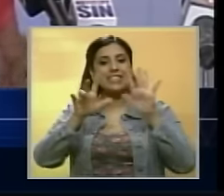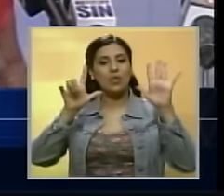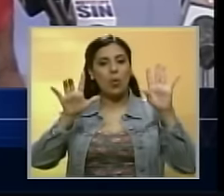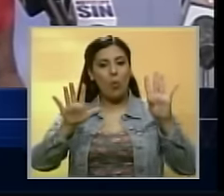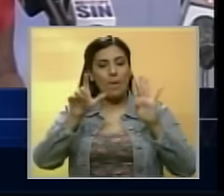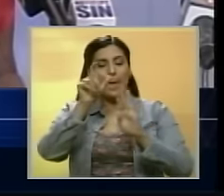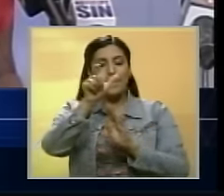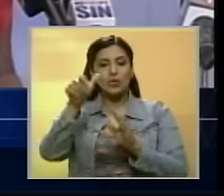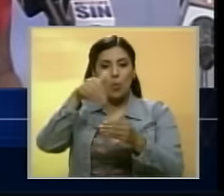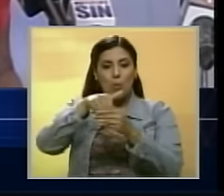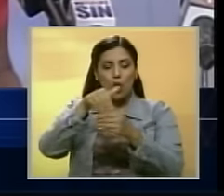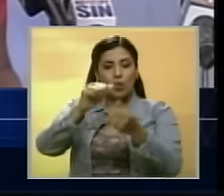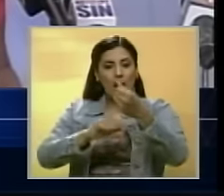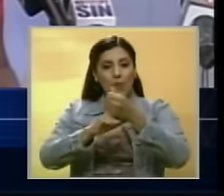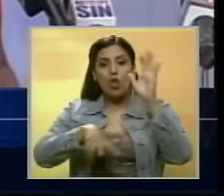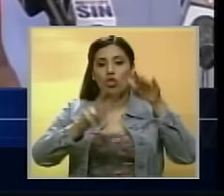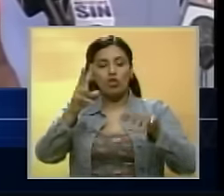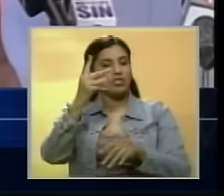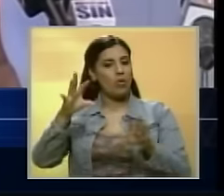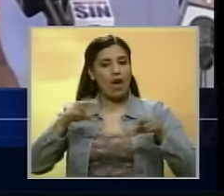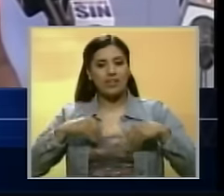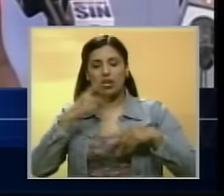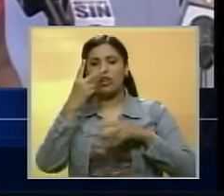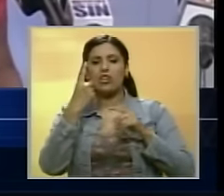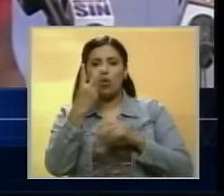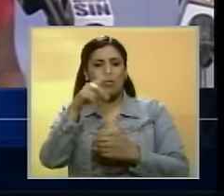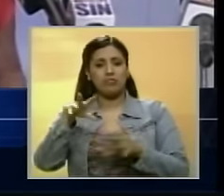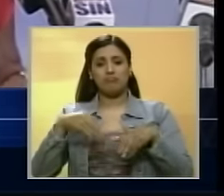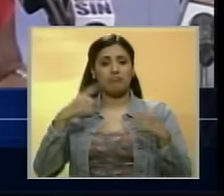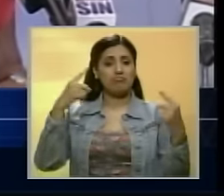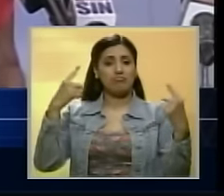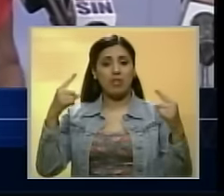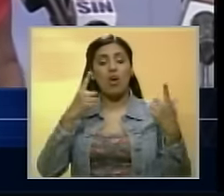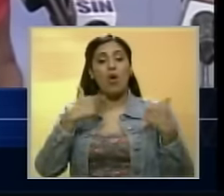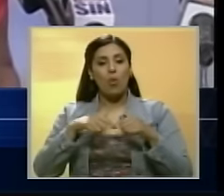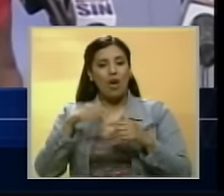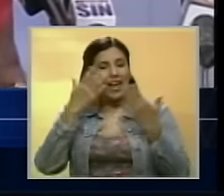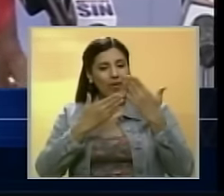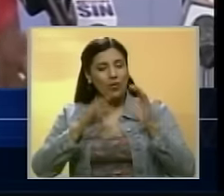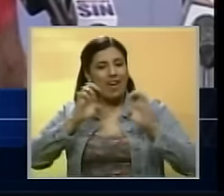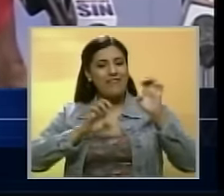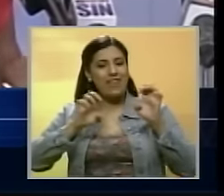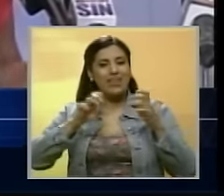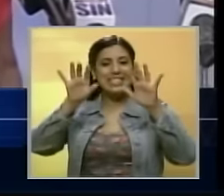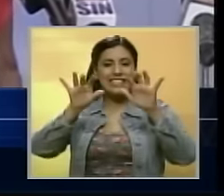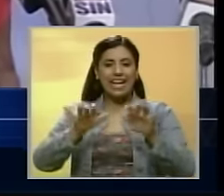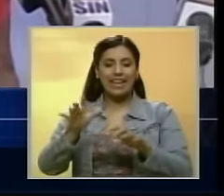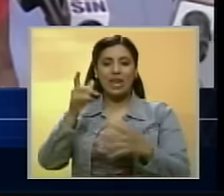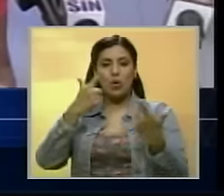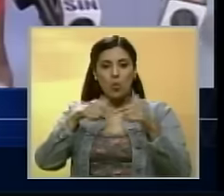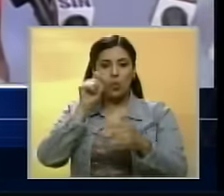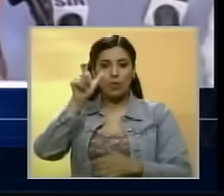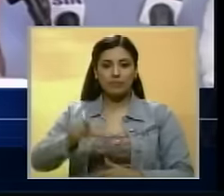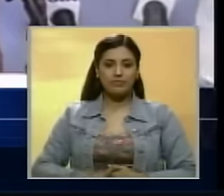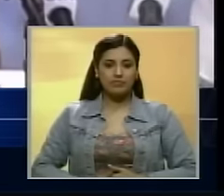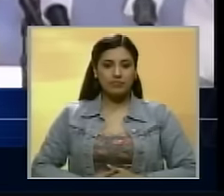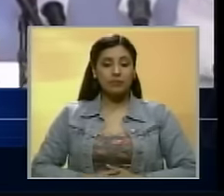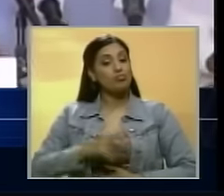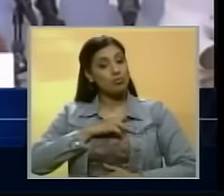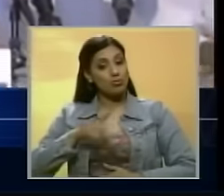votos a favor 12 votos en contra y dos ausencias para estudiar la actuación del secretario general del organismo Luis almagro